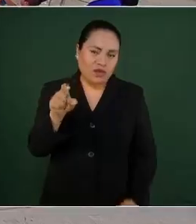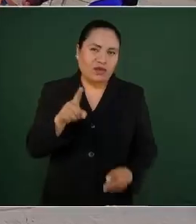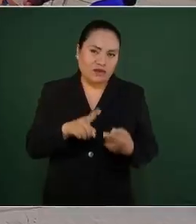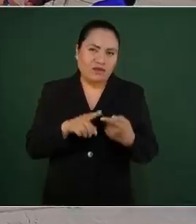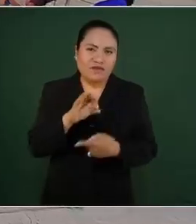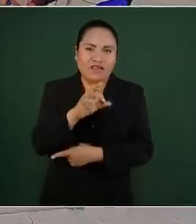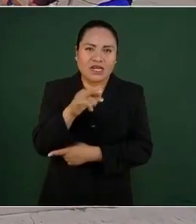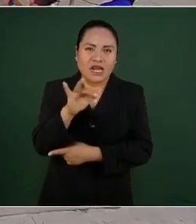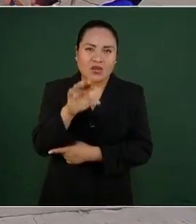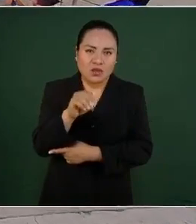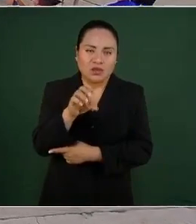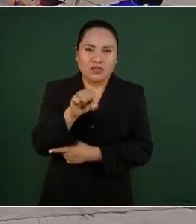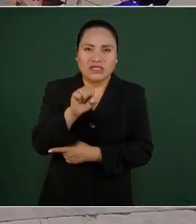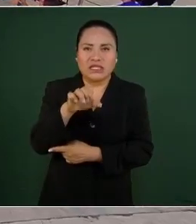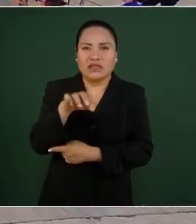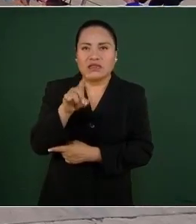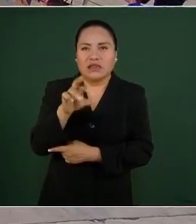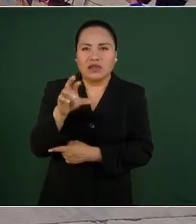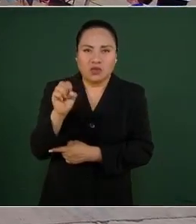secuestrado.